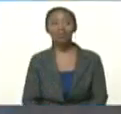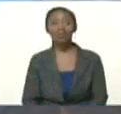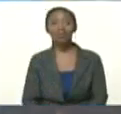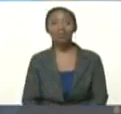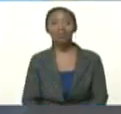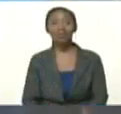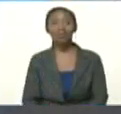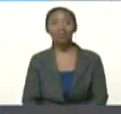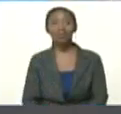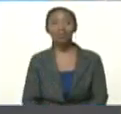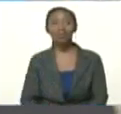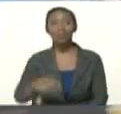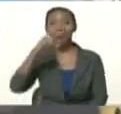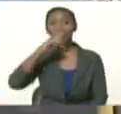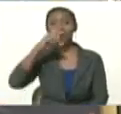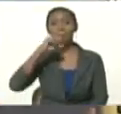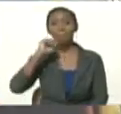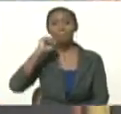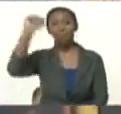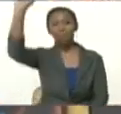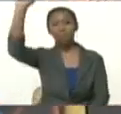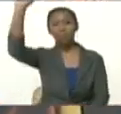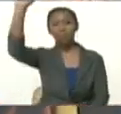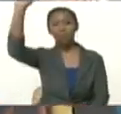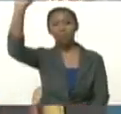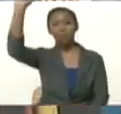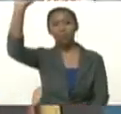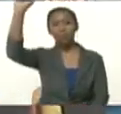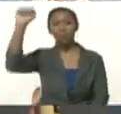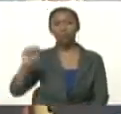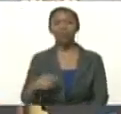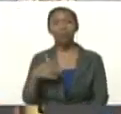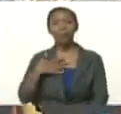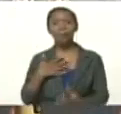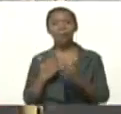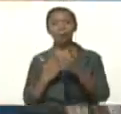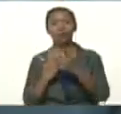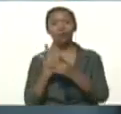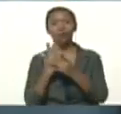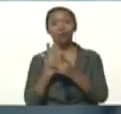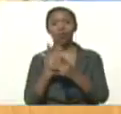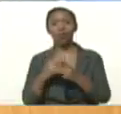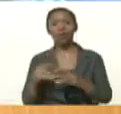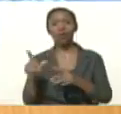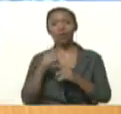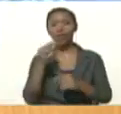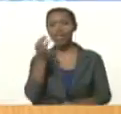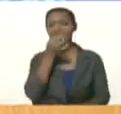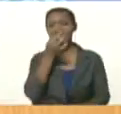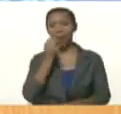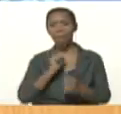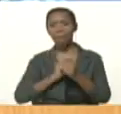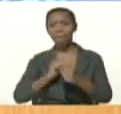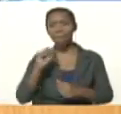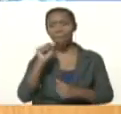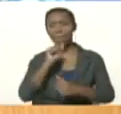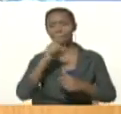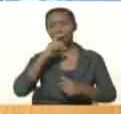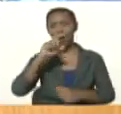Aquí está. ¿Ah? Con mi anillo de linterna verde. Que me regalaron, miren, por